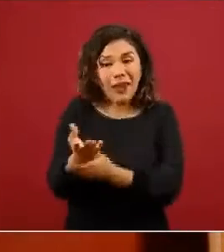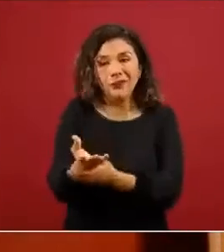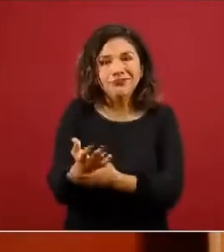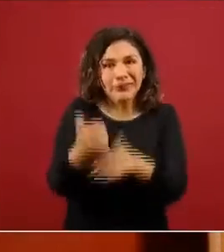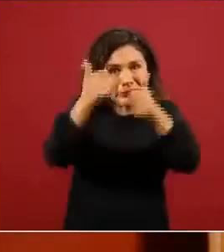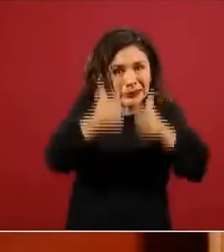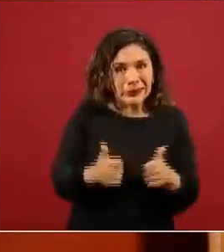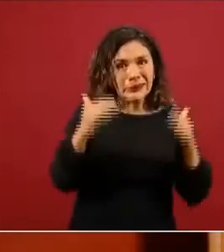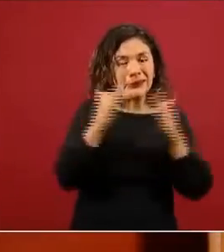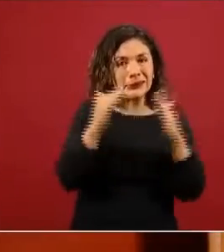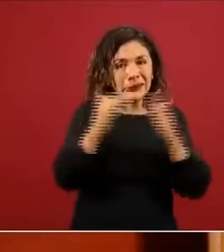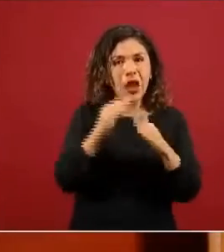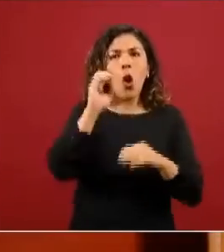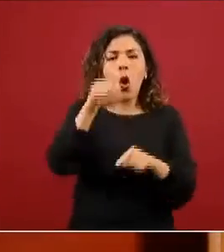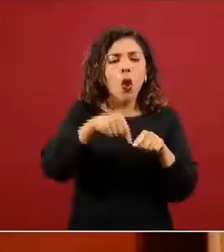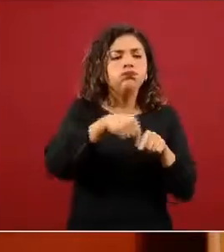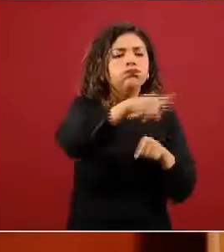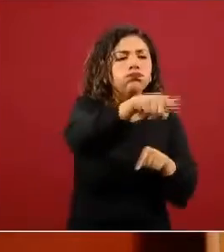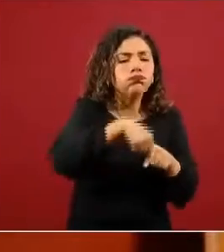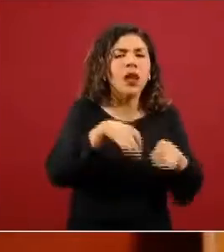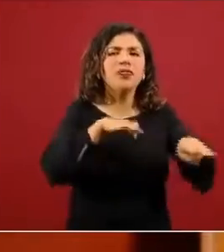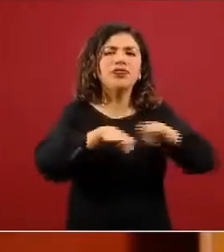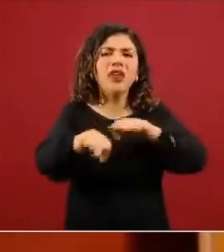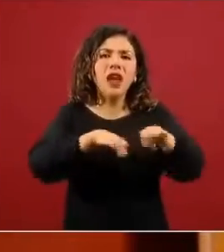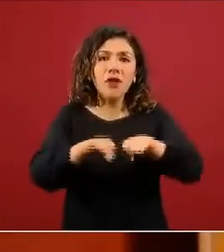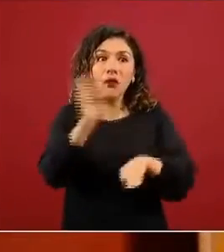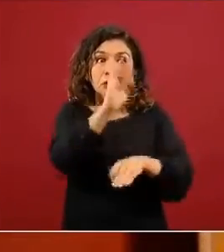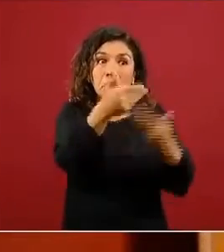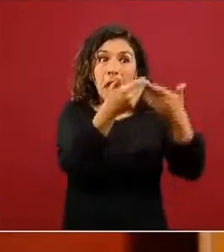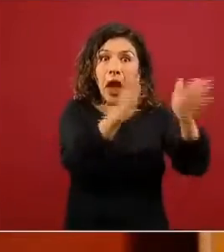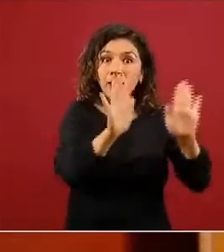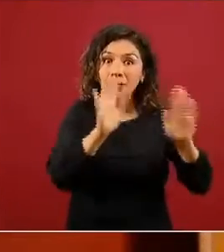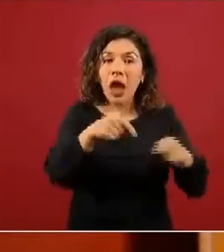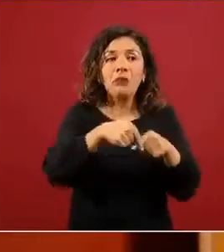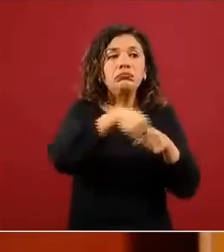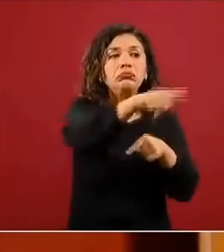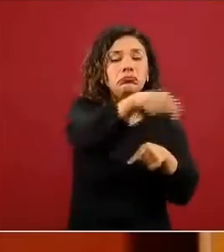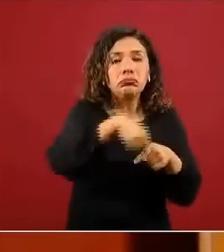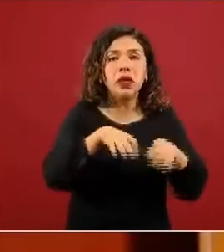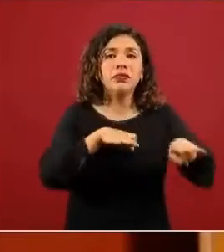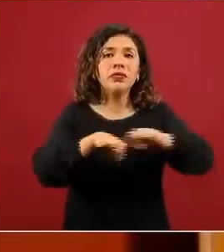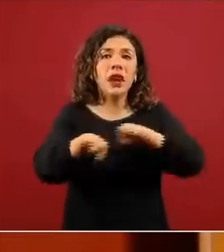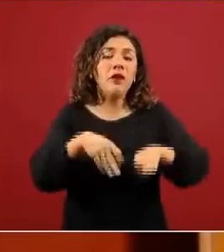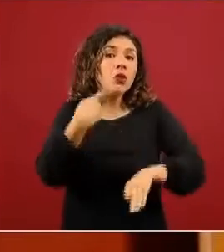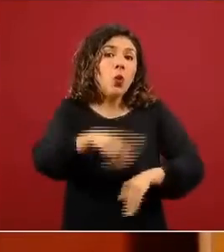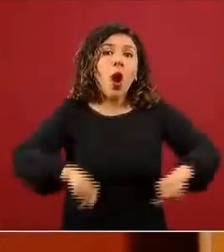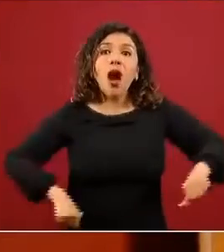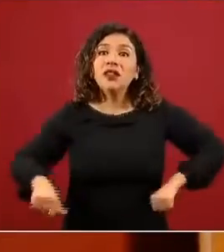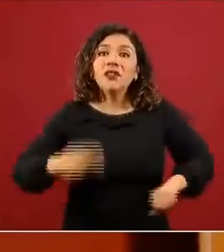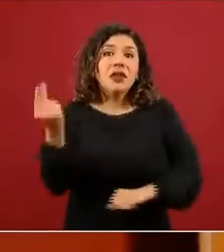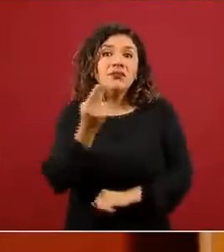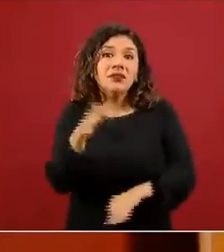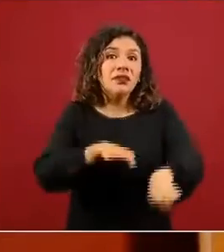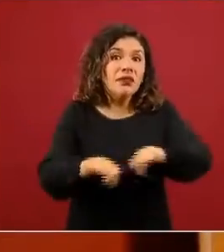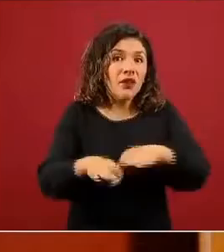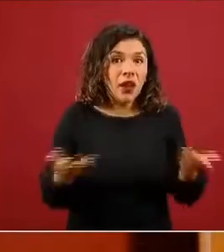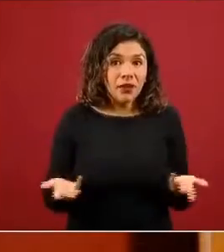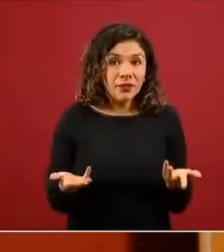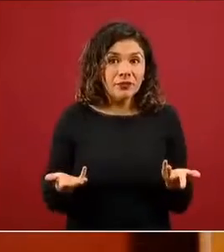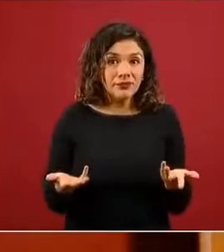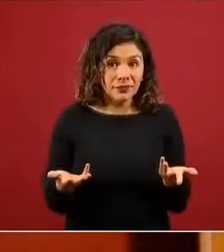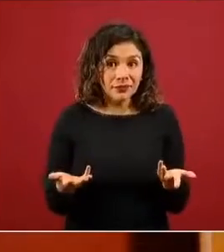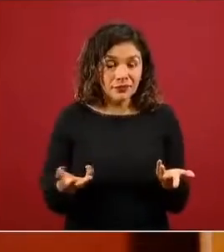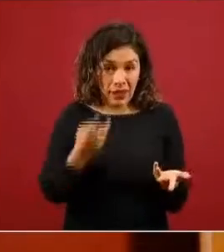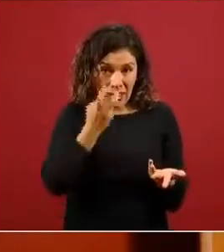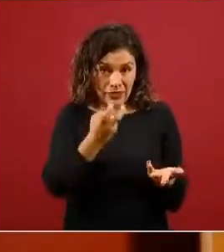salir quizá a un sitio de trabajo, si es que el trabajo ya fue abierto porque es parte de una actividad esencial, y que